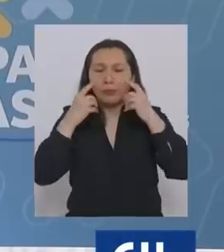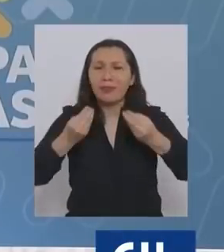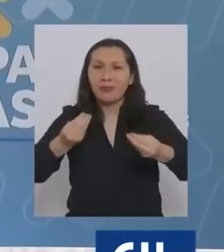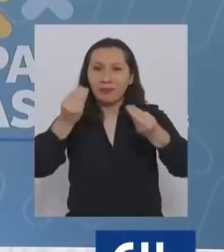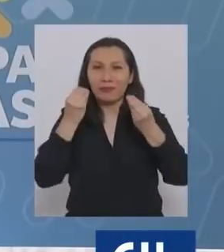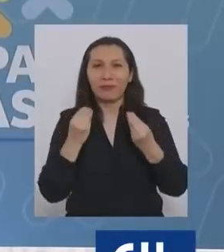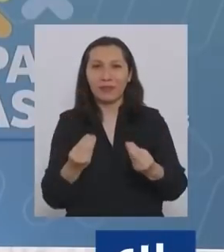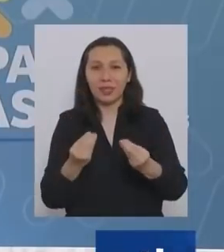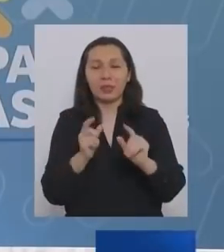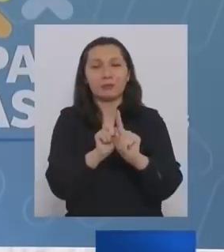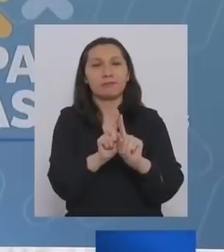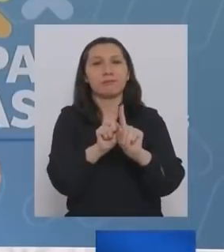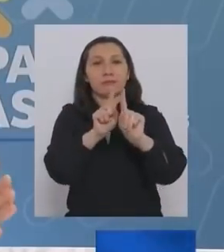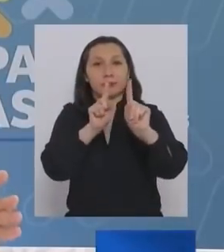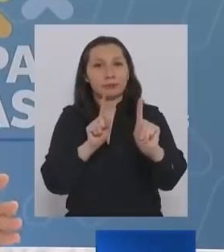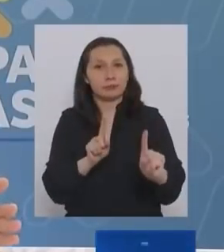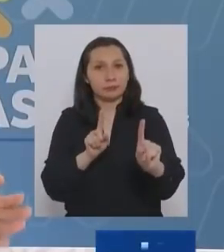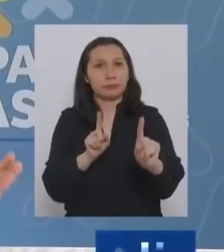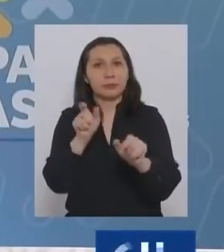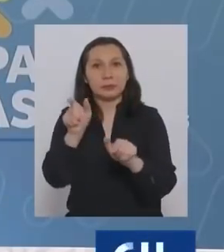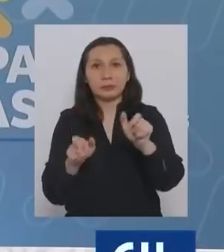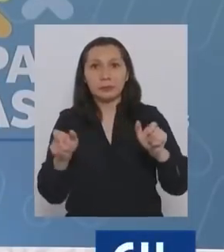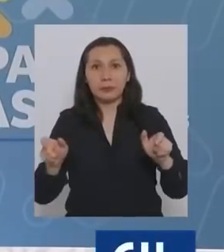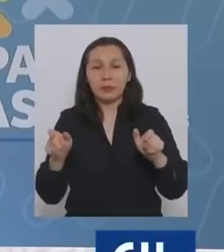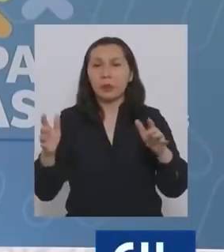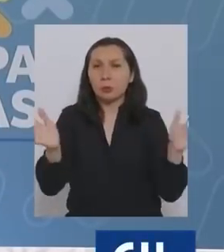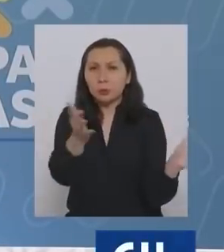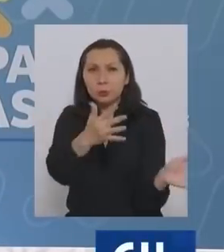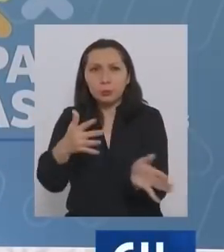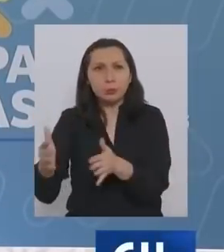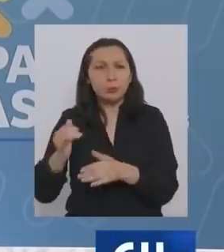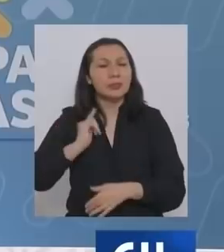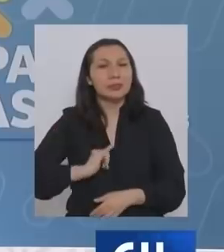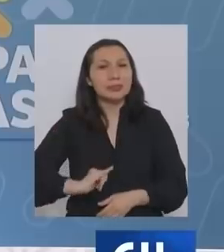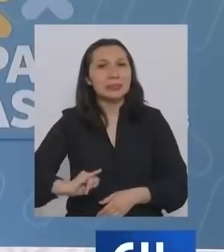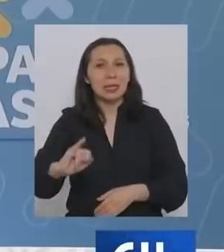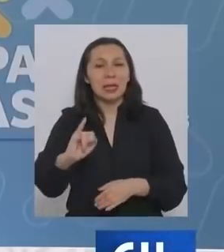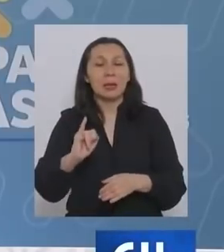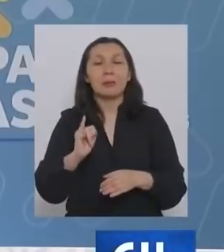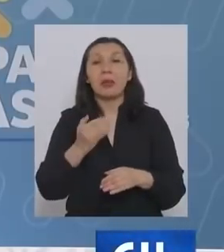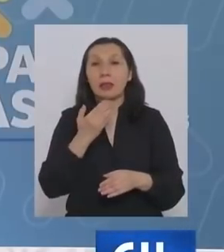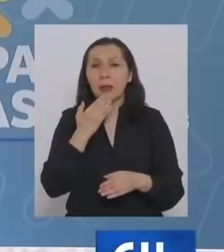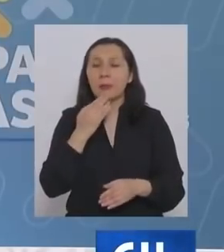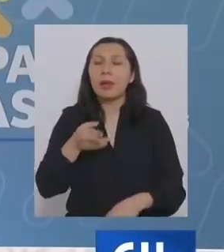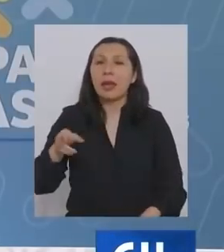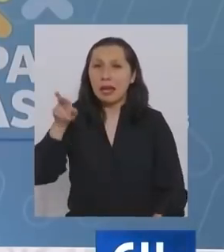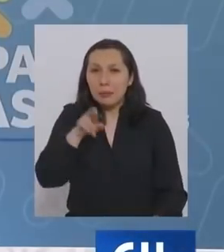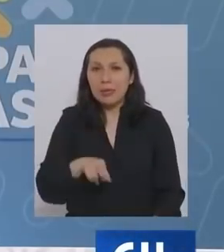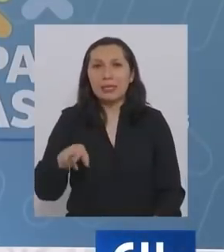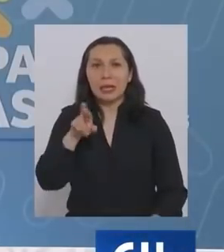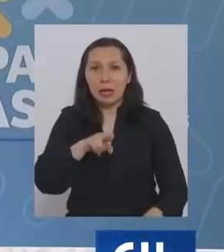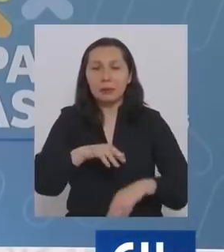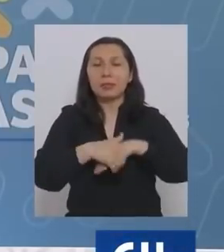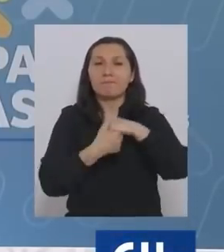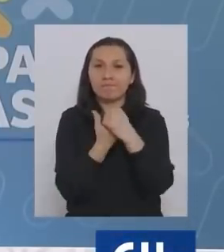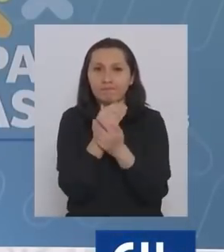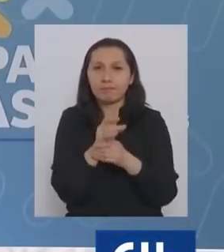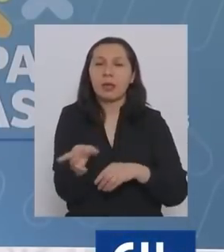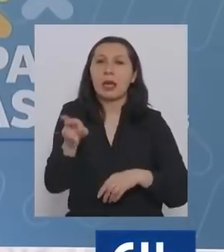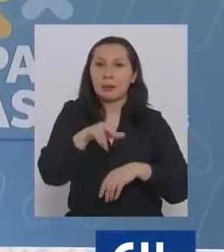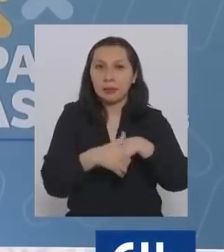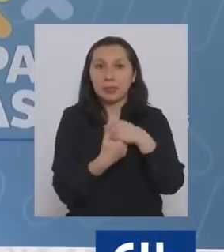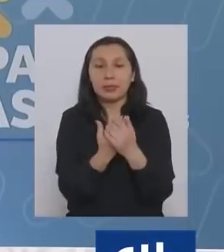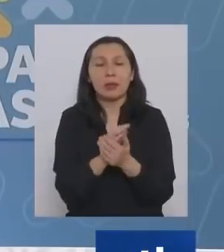mascarilla, el distanciamiento físico, la ventilación constante y el frecuente lavado de manos. Y